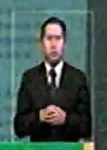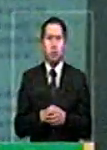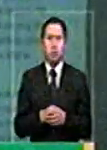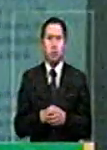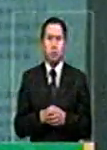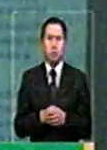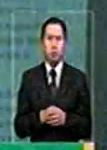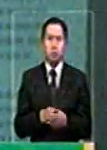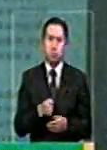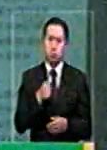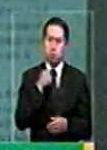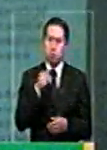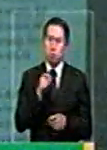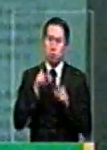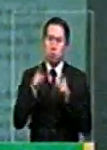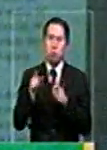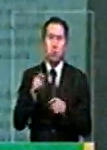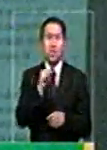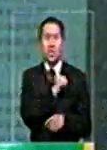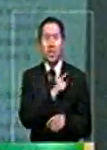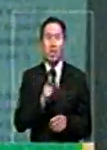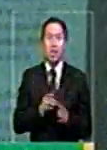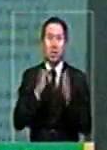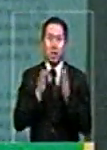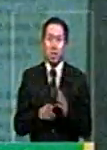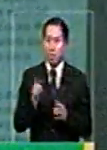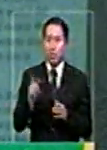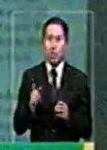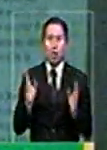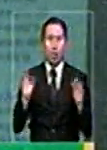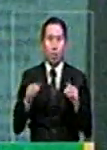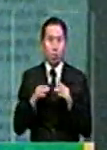Entrevista al alcalde Luis Revilla.